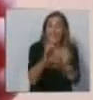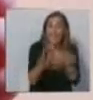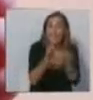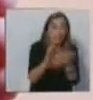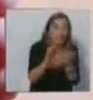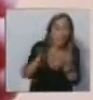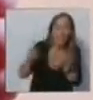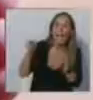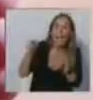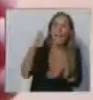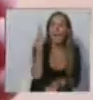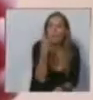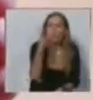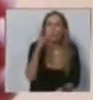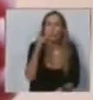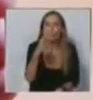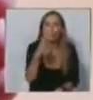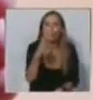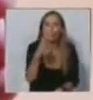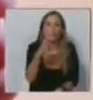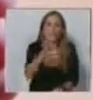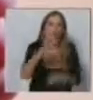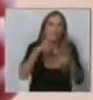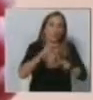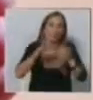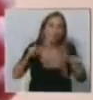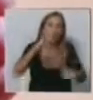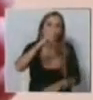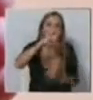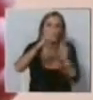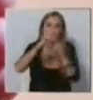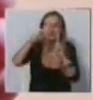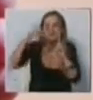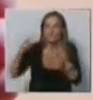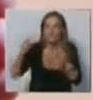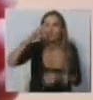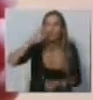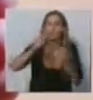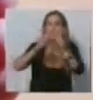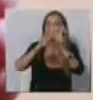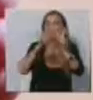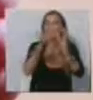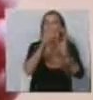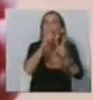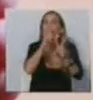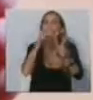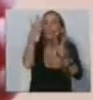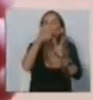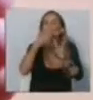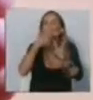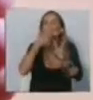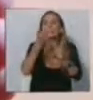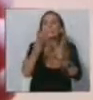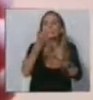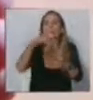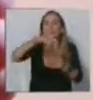pasado, a tan solo 250 millones de dólares. ¿Cuánta plata que tiene este muchacho, ¿no? Porque si destinó este dinero es